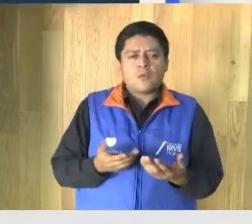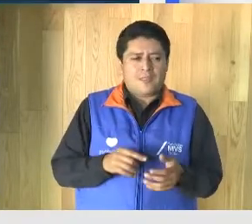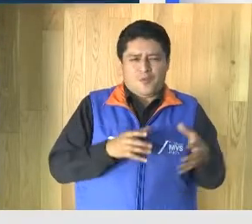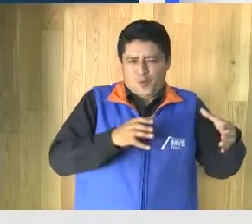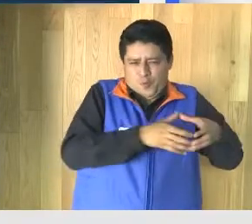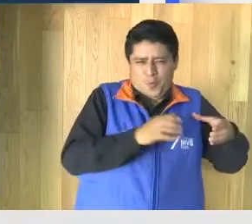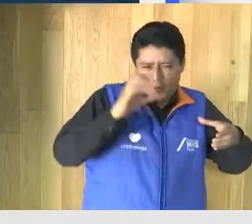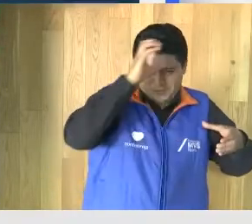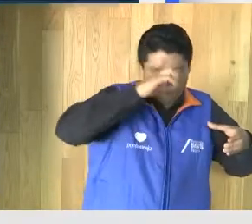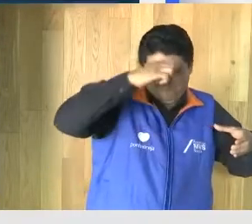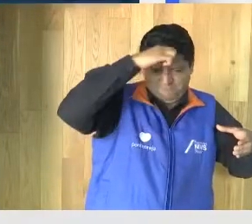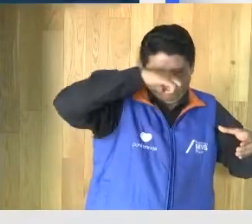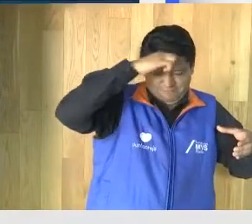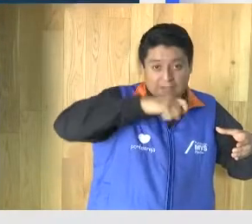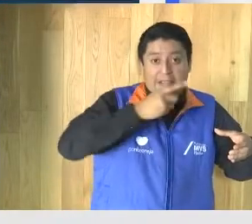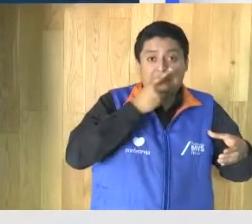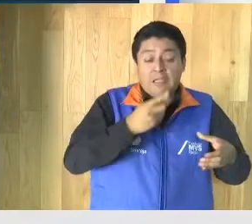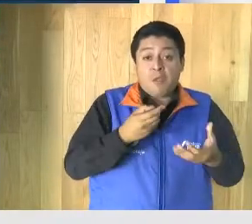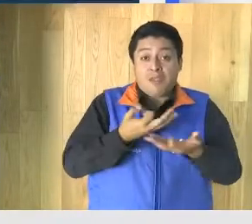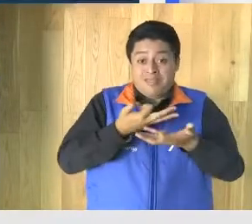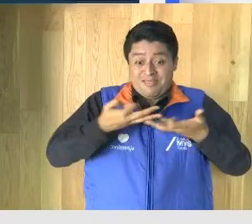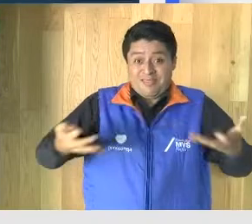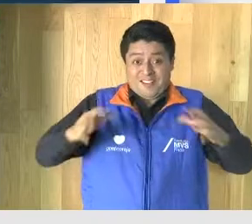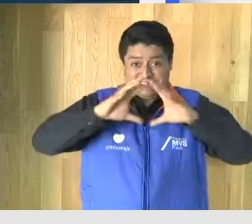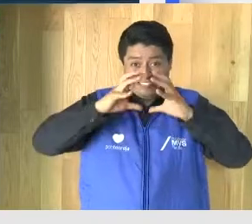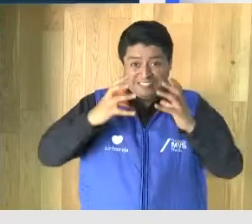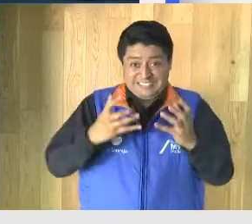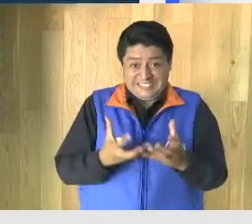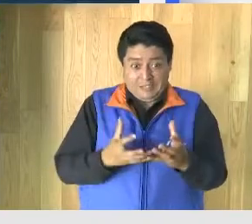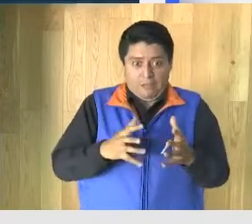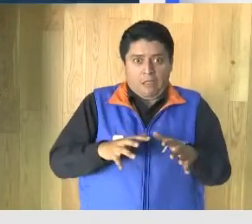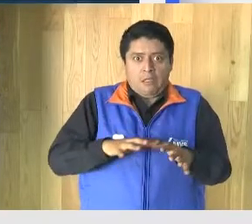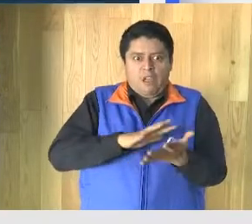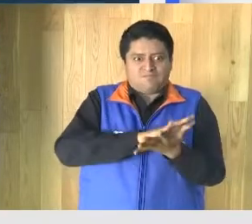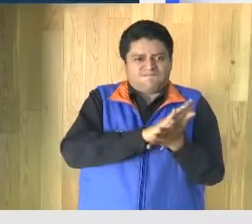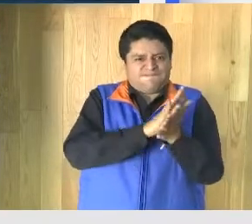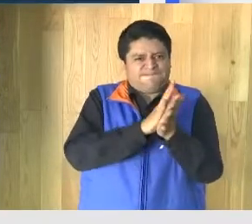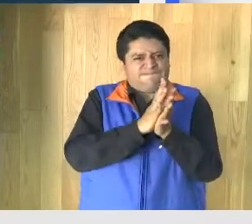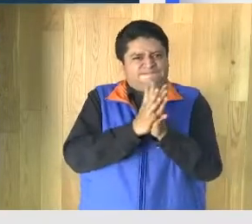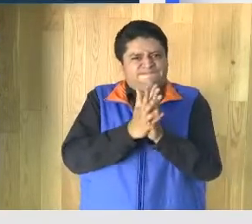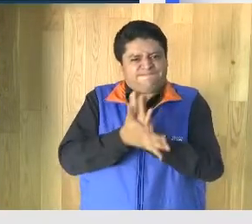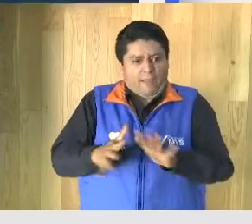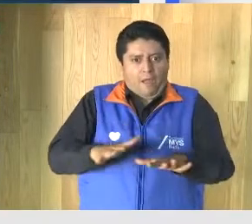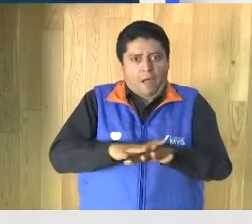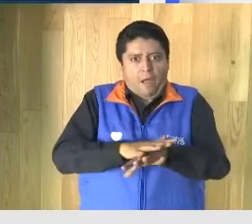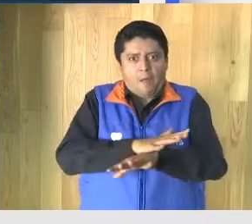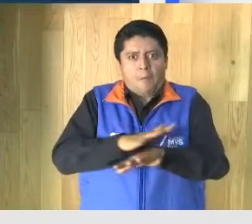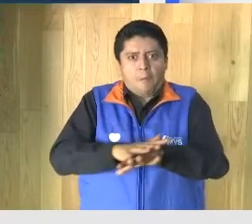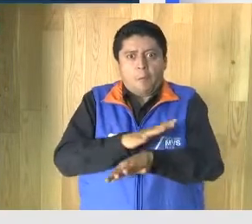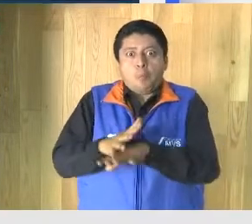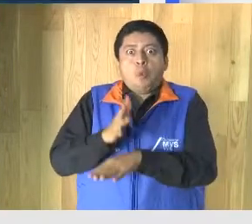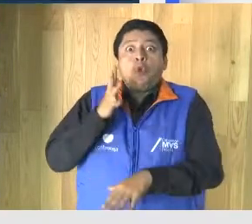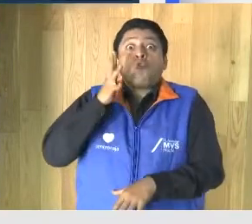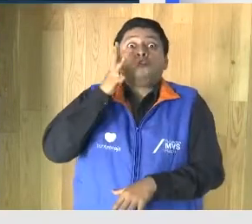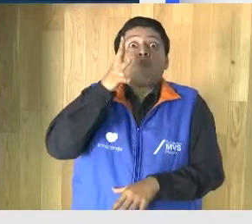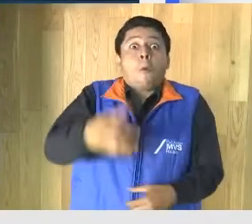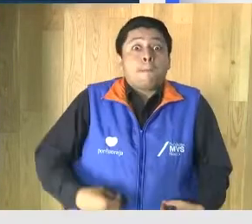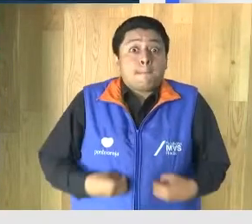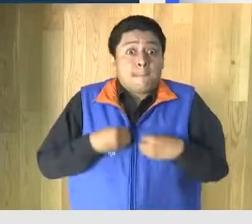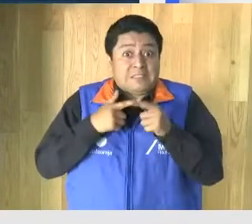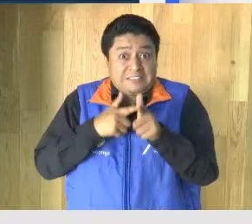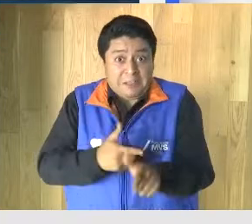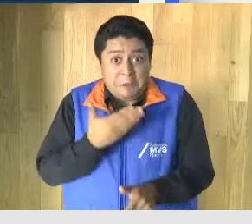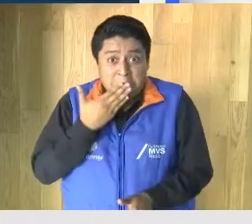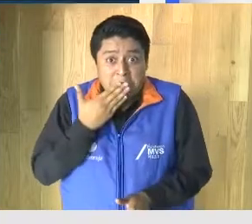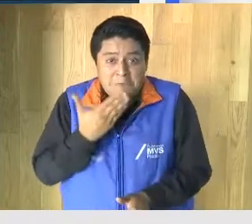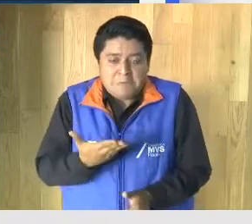nos dice, el sistema Tierra, que nos ubicamos, digamos, en un espacio de incertidumbre en el que no sabemos cómo se va a